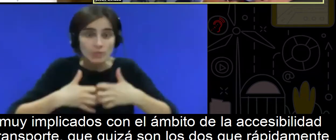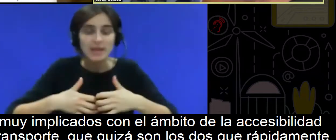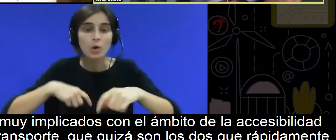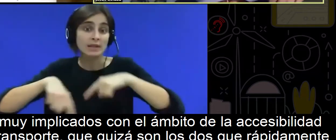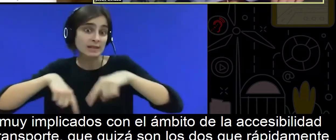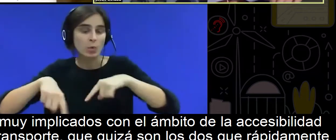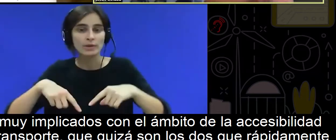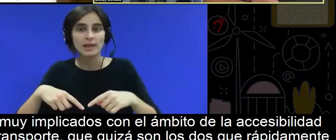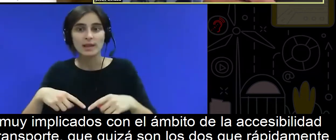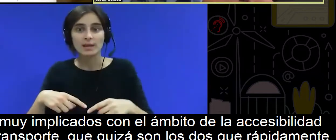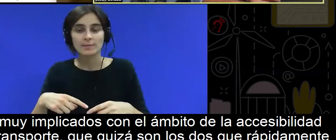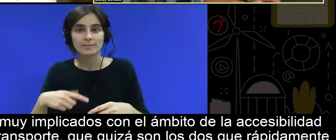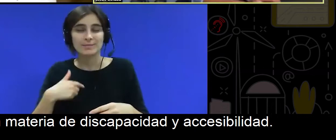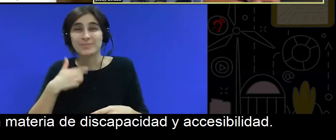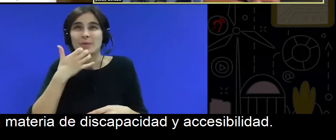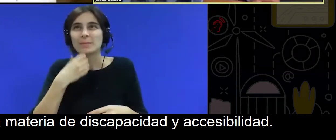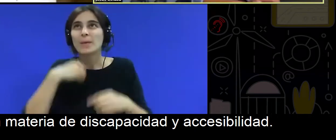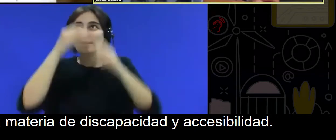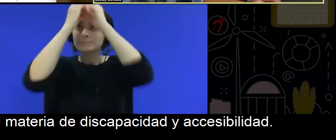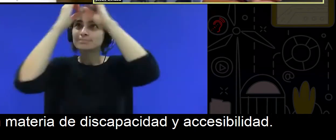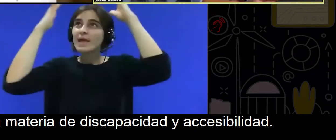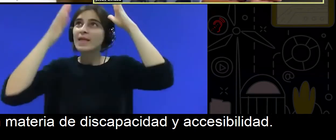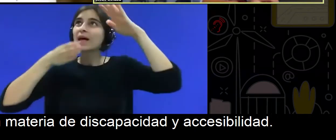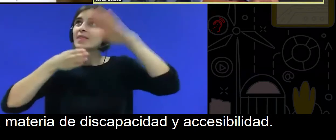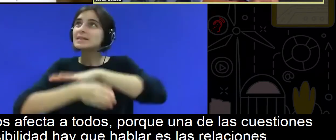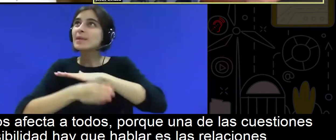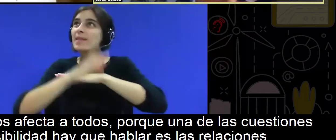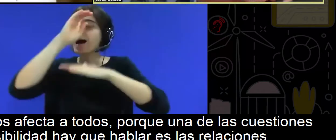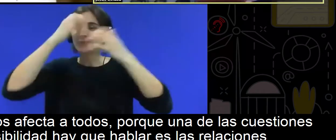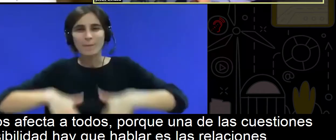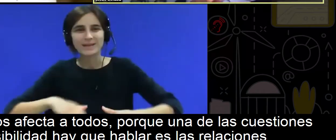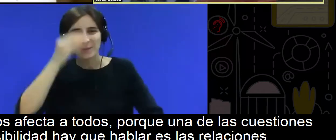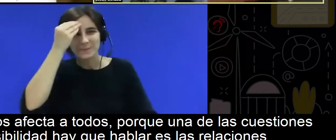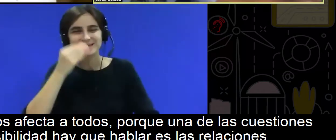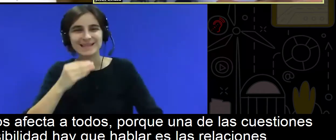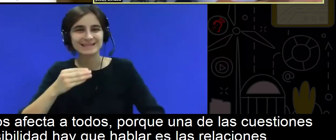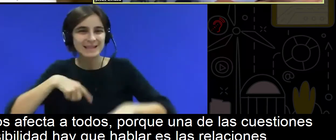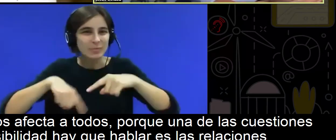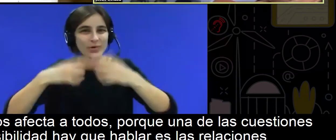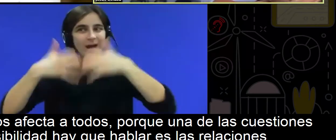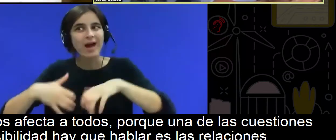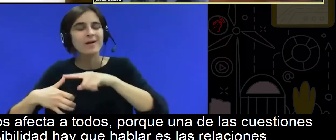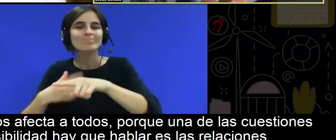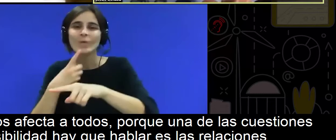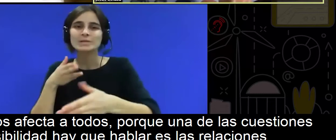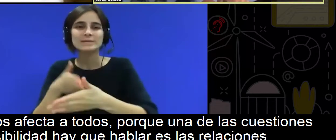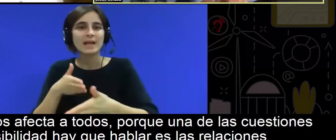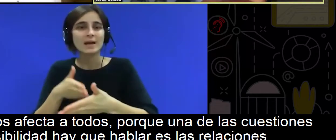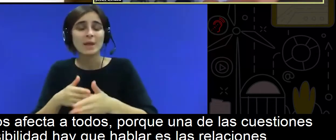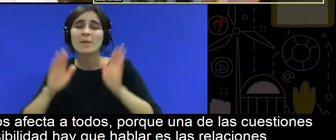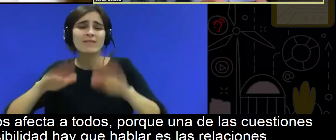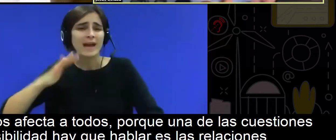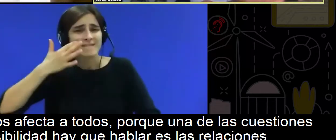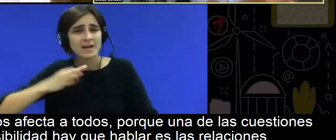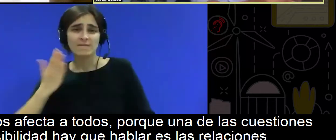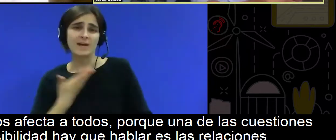dos que rápidamente pensamos en materia de discapacidad y de accesibilidad. Pero al final esto nos afecta a todos, Jesús. Porque una de las cuestiones que en